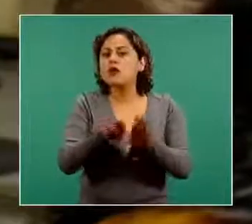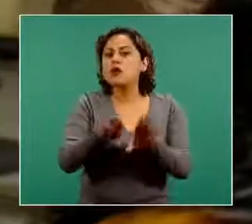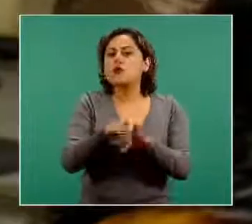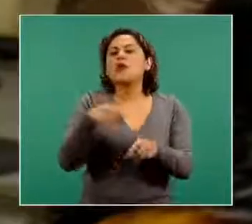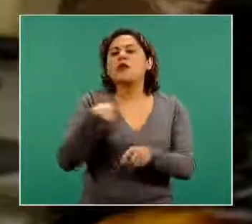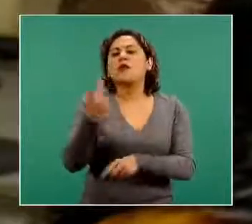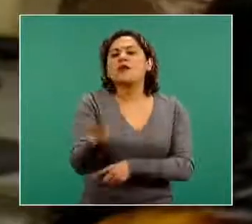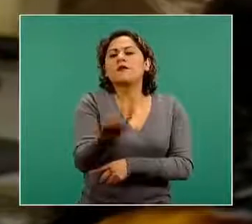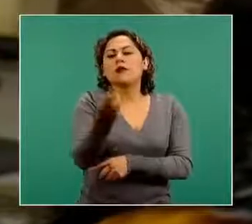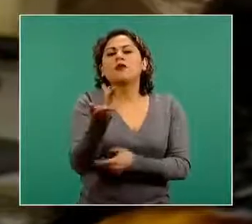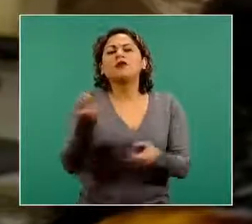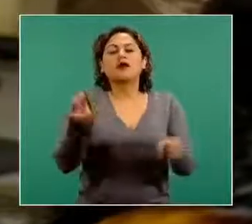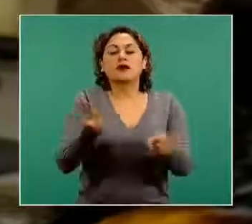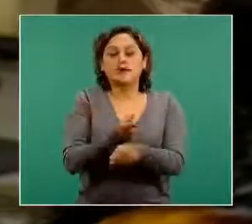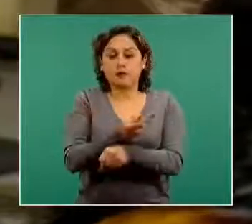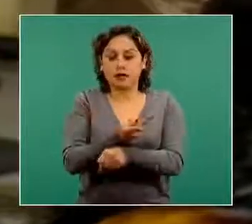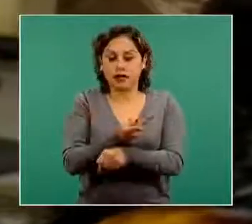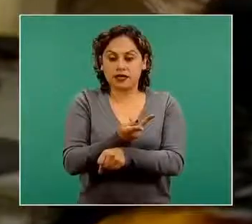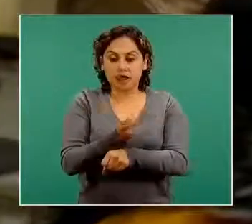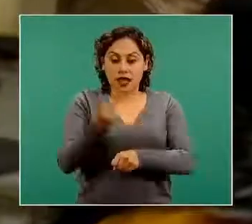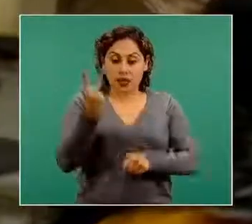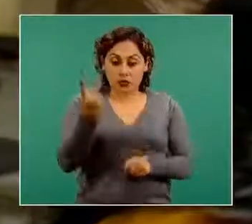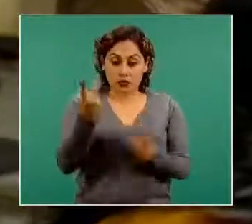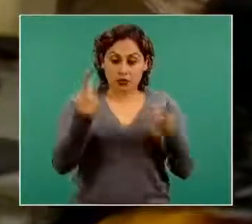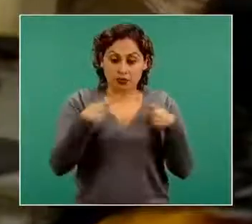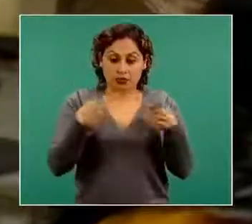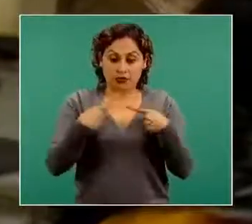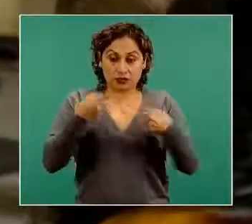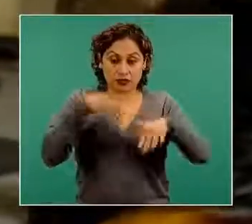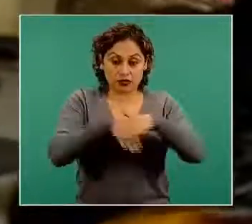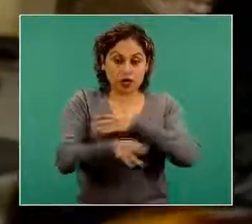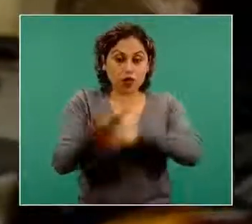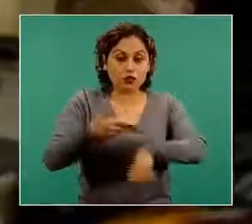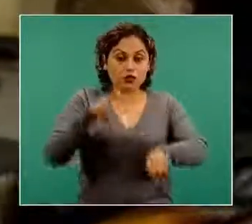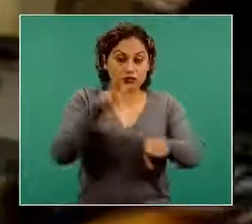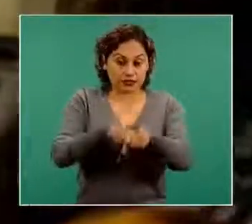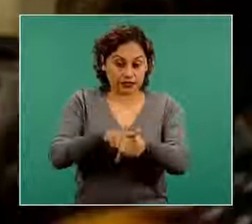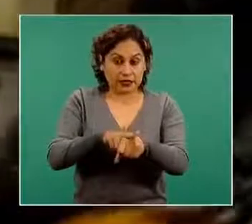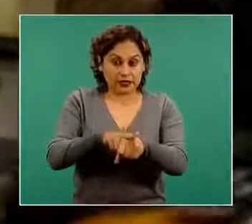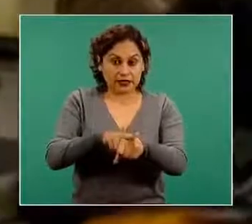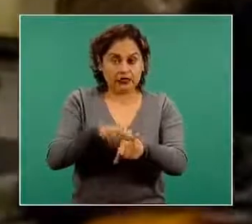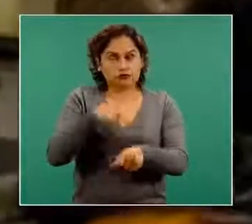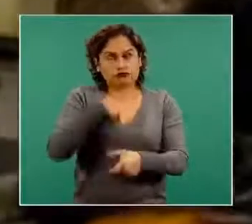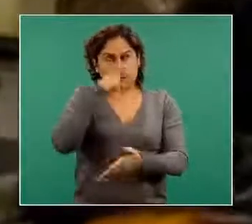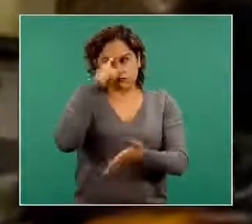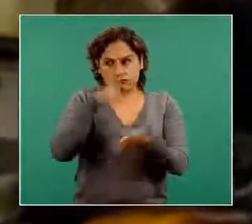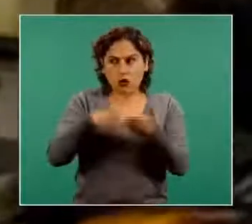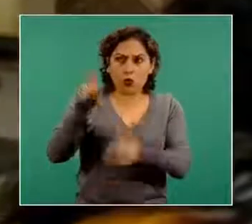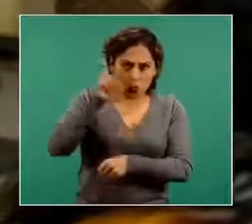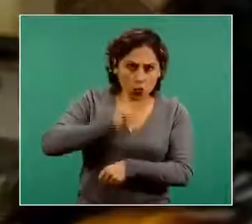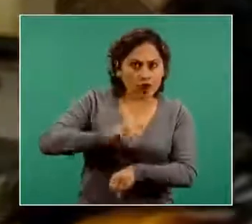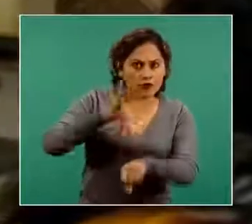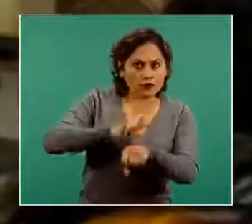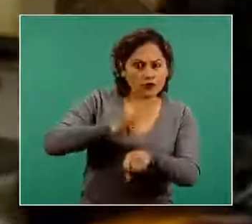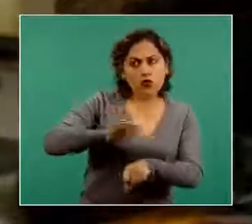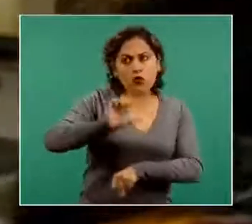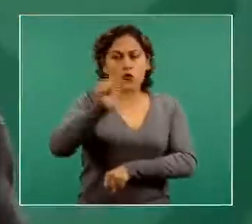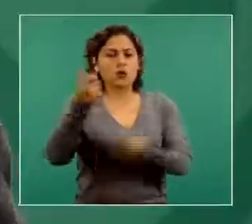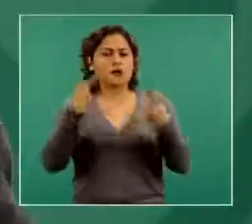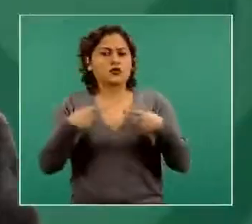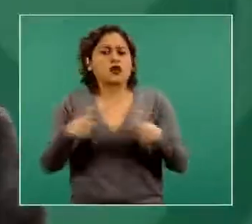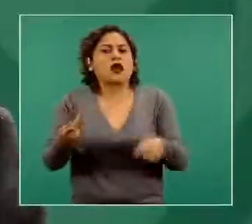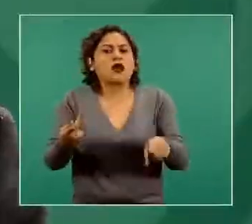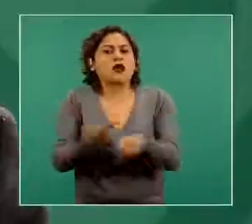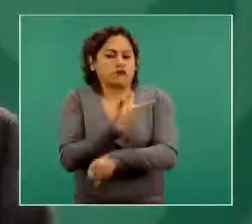las personas? Dice que hay 2 personas hospitalizadas, supongo que es la doctora y existe otra persona. ¿Qué les pasó? ¿Cómo no? Ahorita